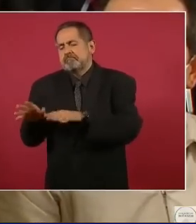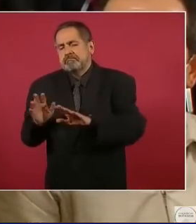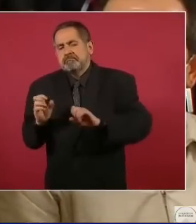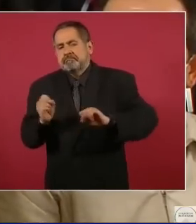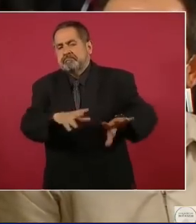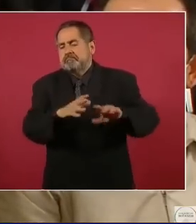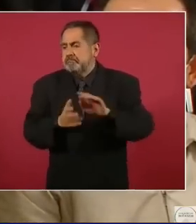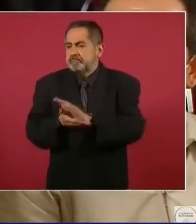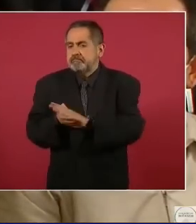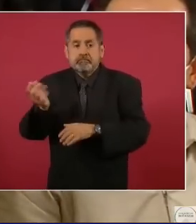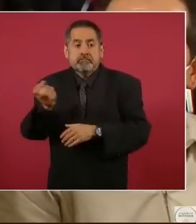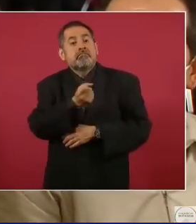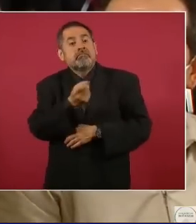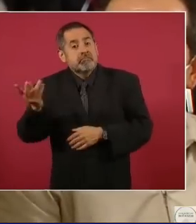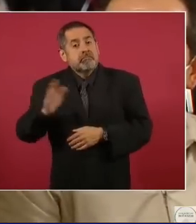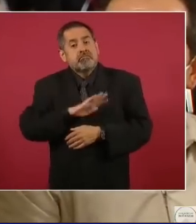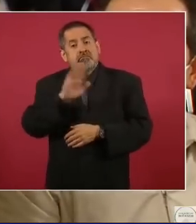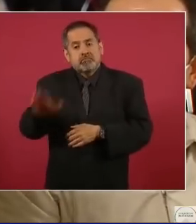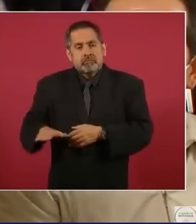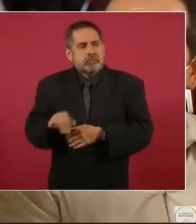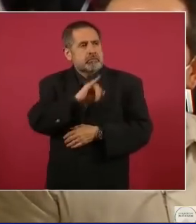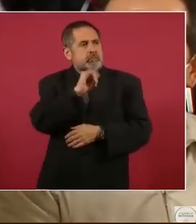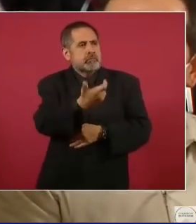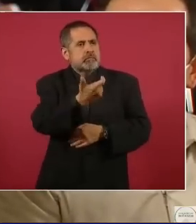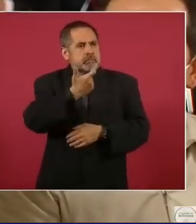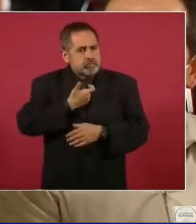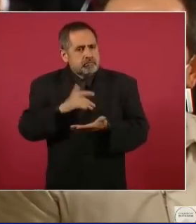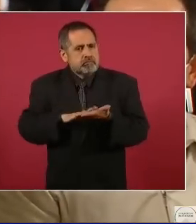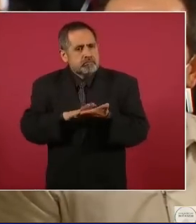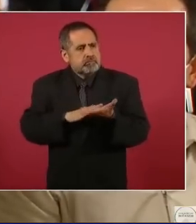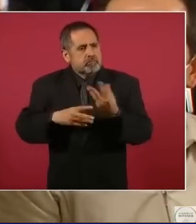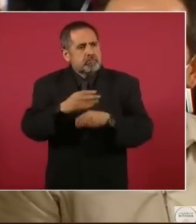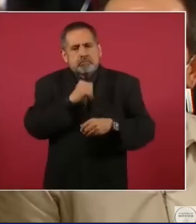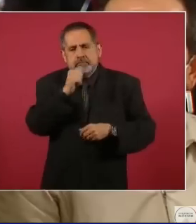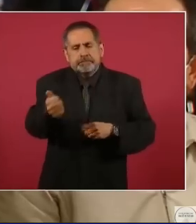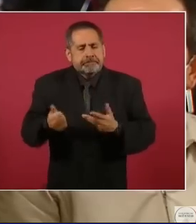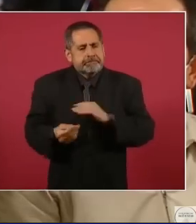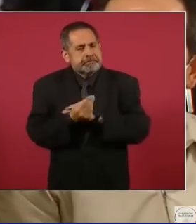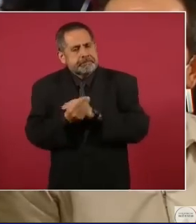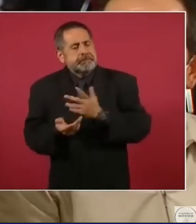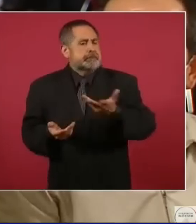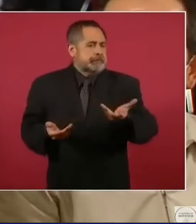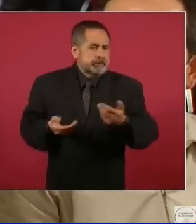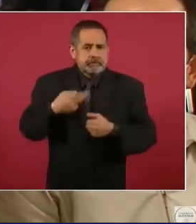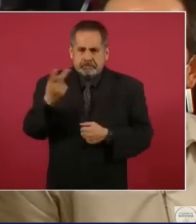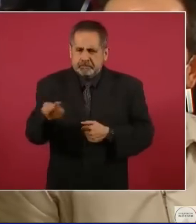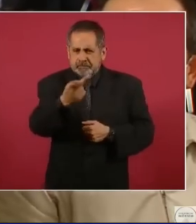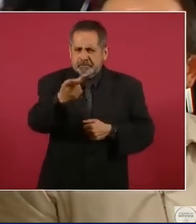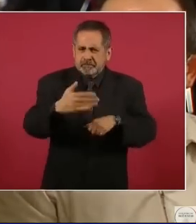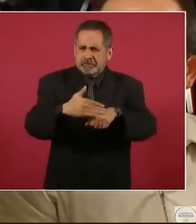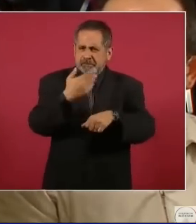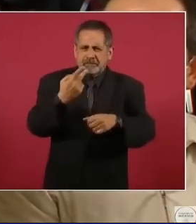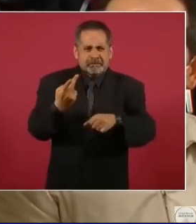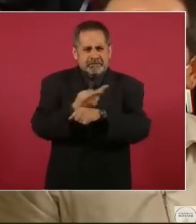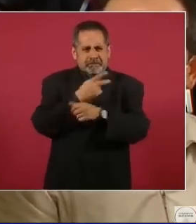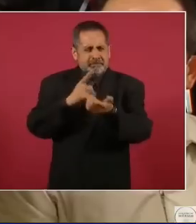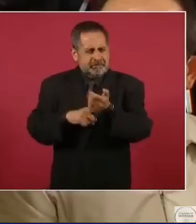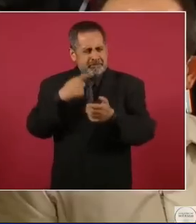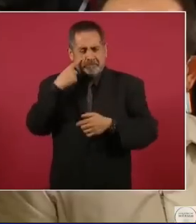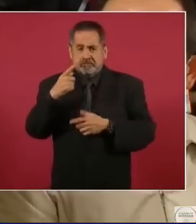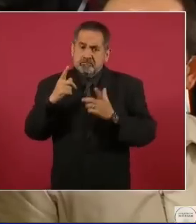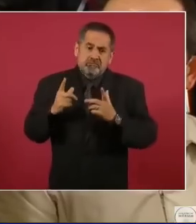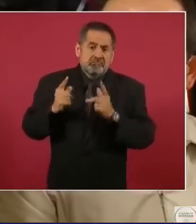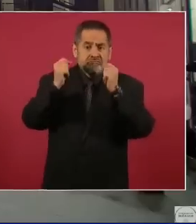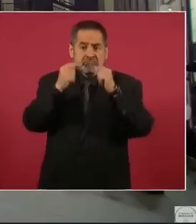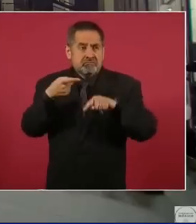que ya ha fallecido y nunca vio ninguna solución. Preguntarle cuál es al respecto, porque hay una preocupación precisamente por esta medida que